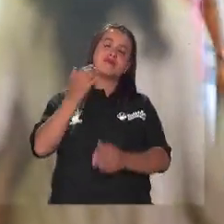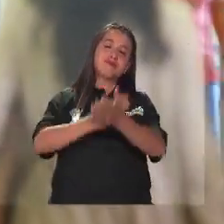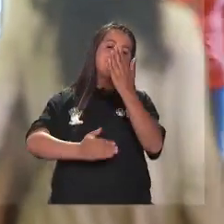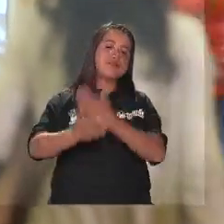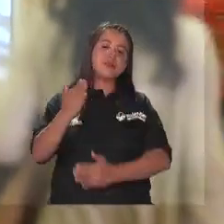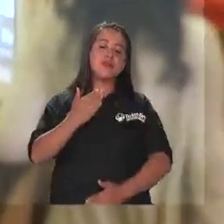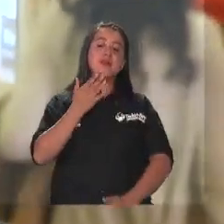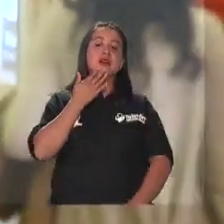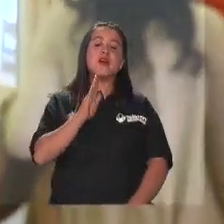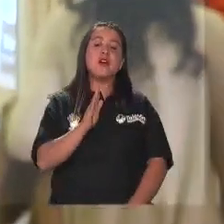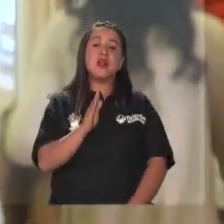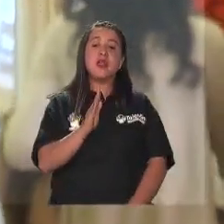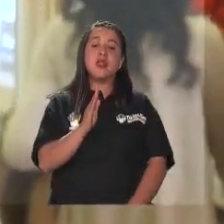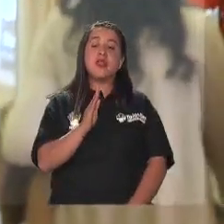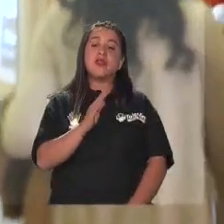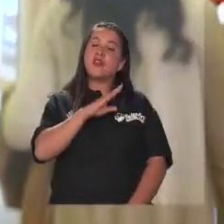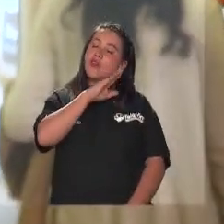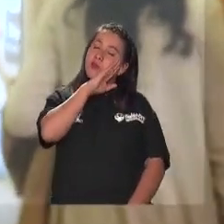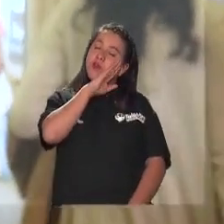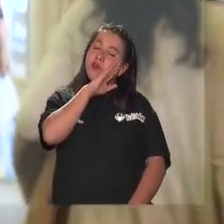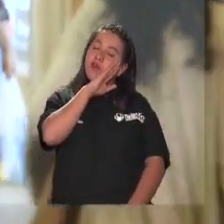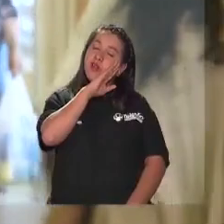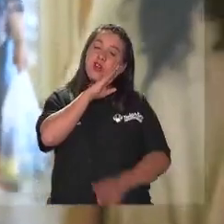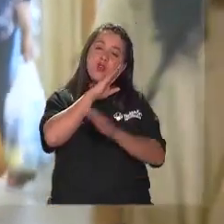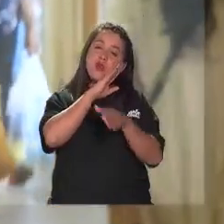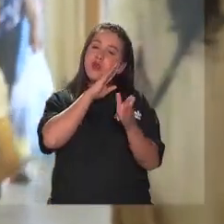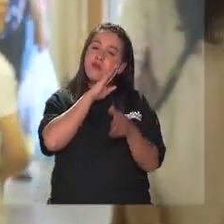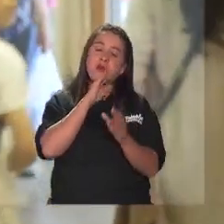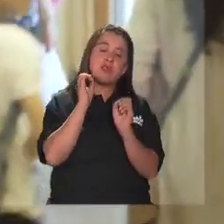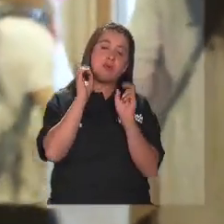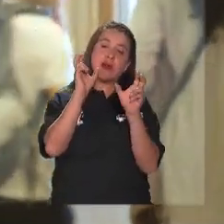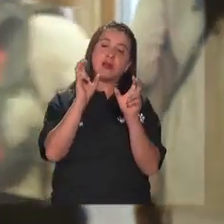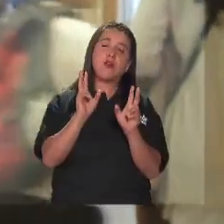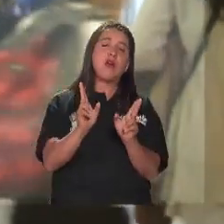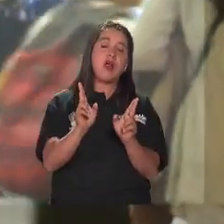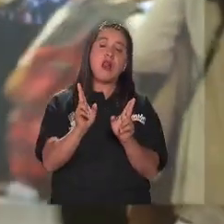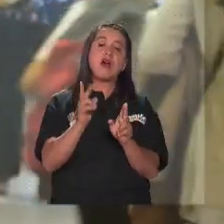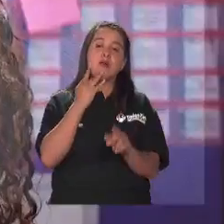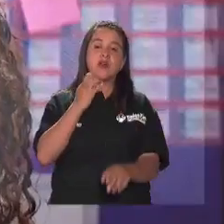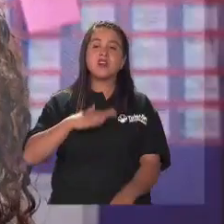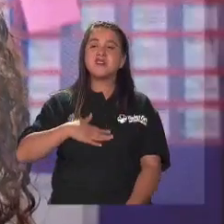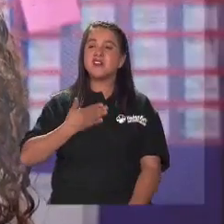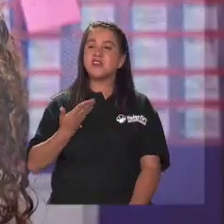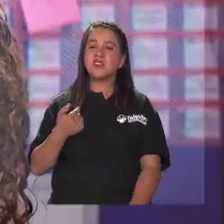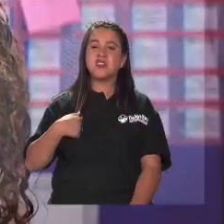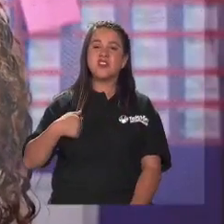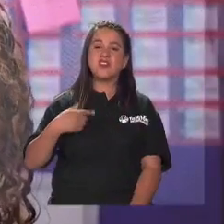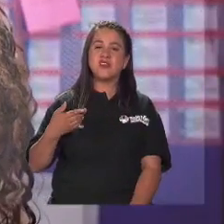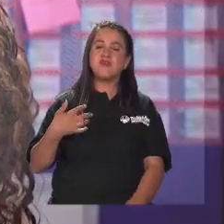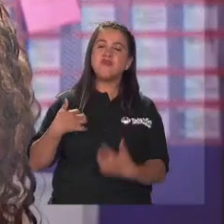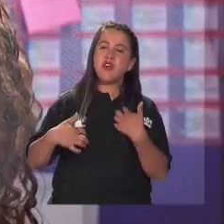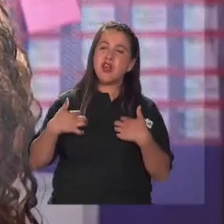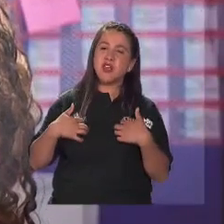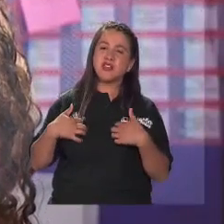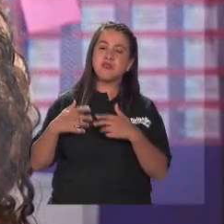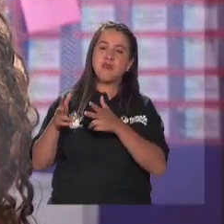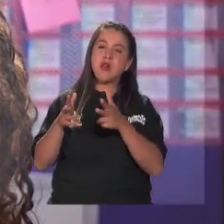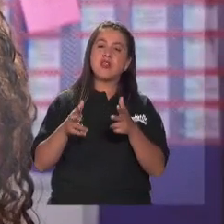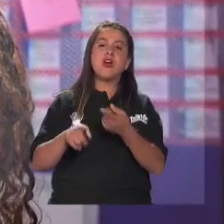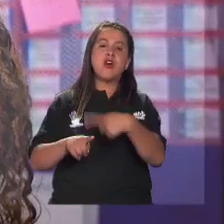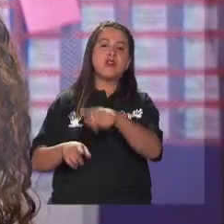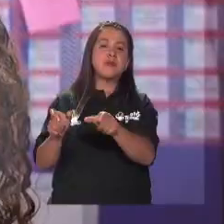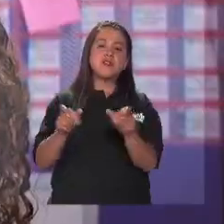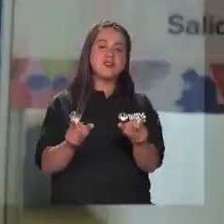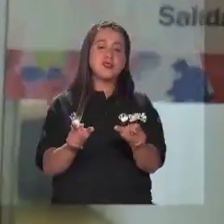en dormirme y no despertarme para no ser un estorbo, porque así me sentía. Es duro, la verdad, es muy